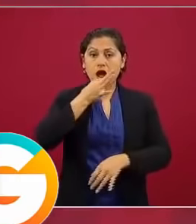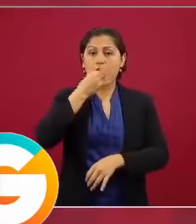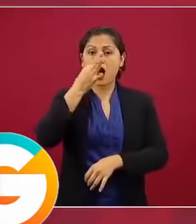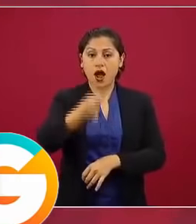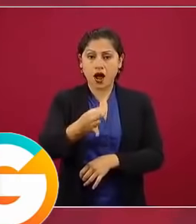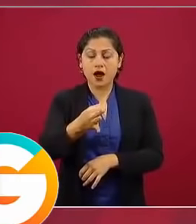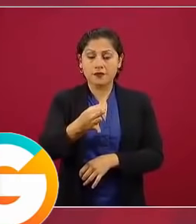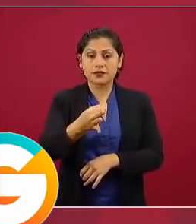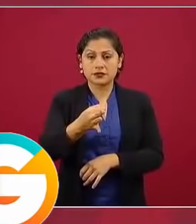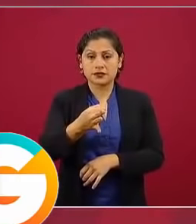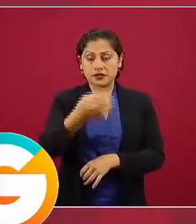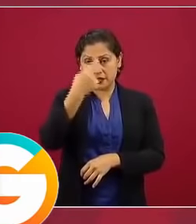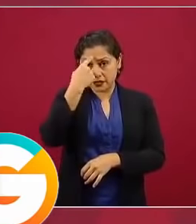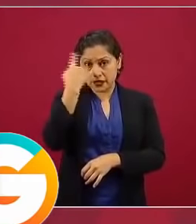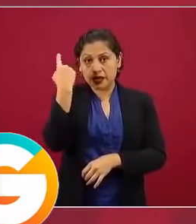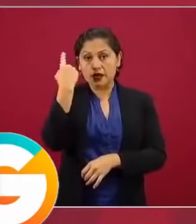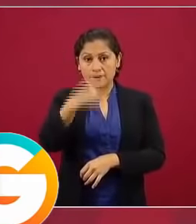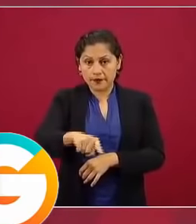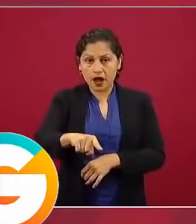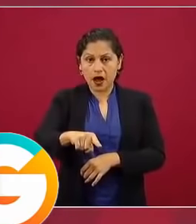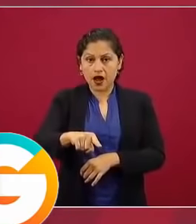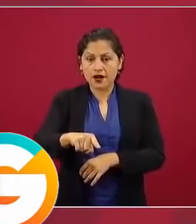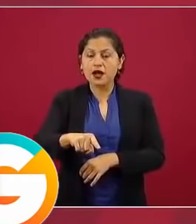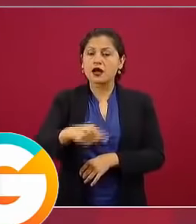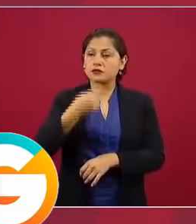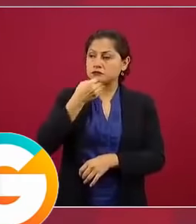se empiecen a elaborar las denuncias